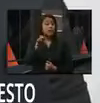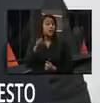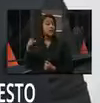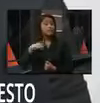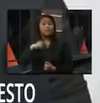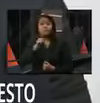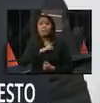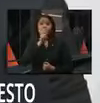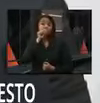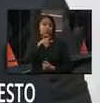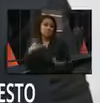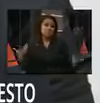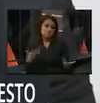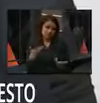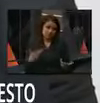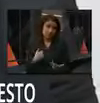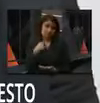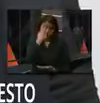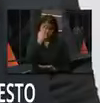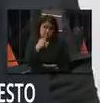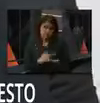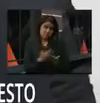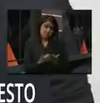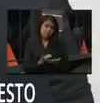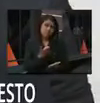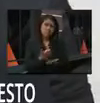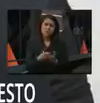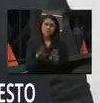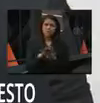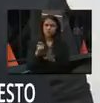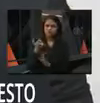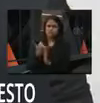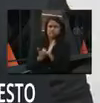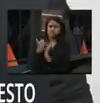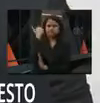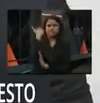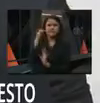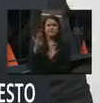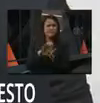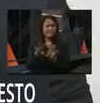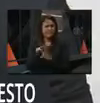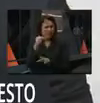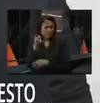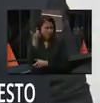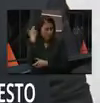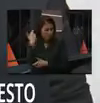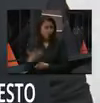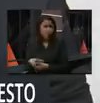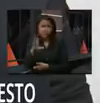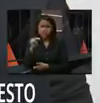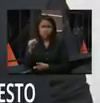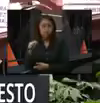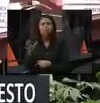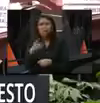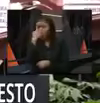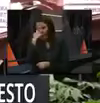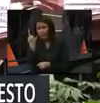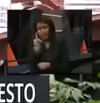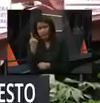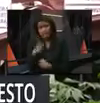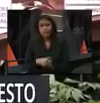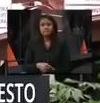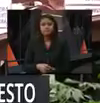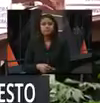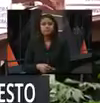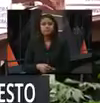consideramos que es un presupuesto de lo peor que se han etiquetado para esta coyuntura electoral 2018 sería